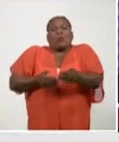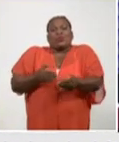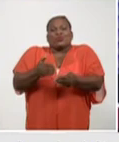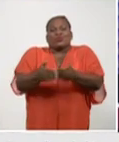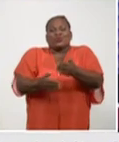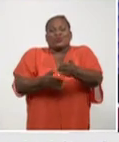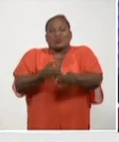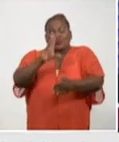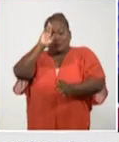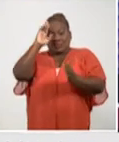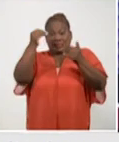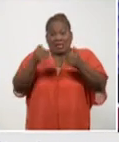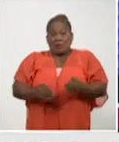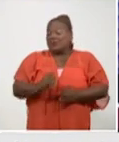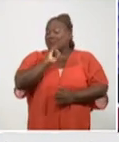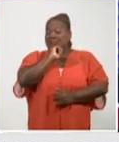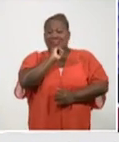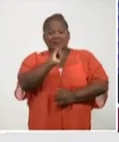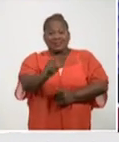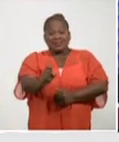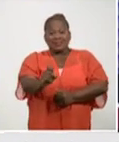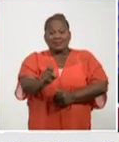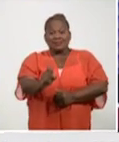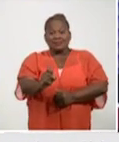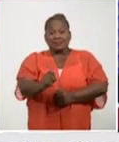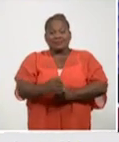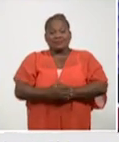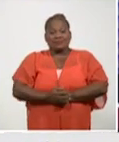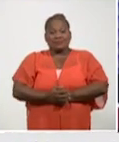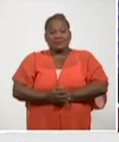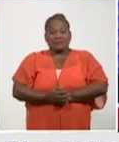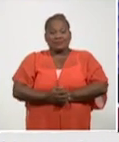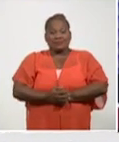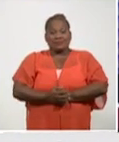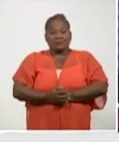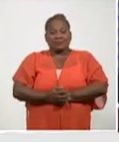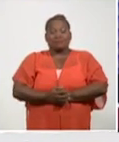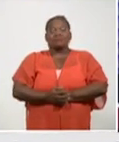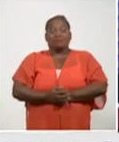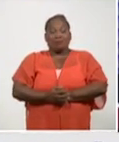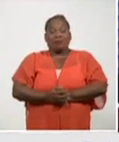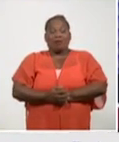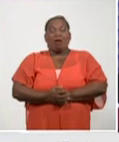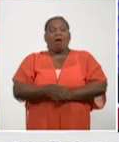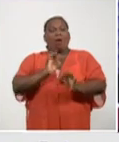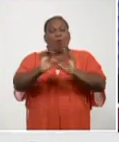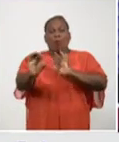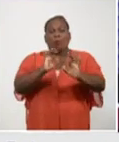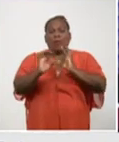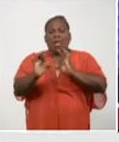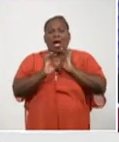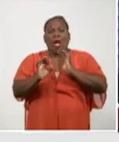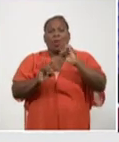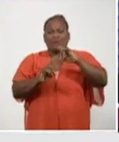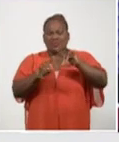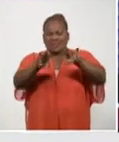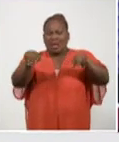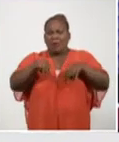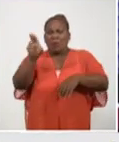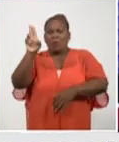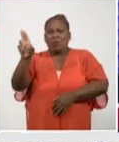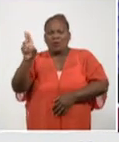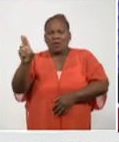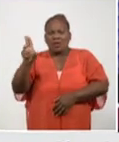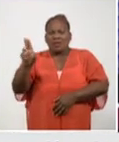también tórpida, a pesar de los cuidados en terapia intensiva, a pesar de la aplicación